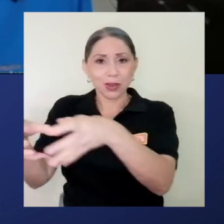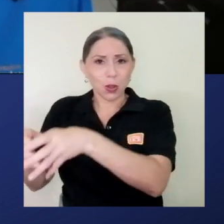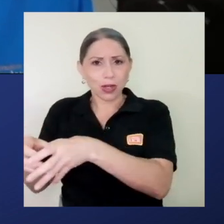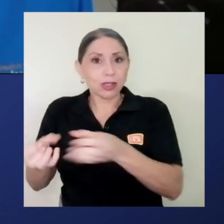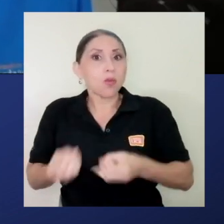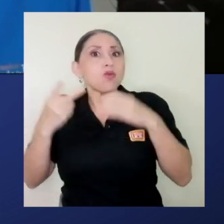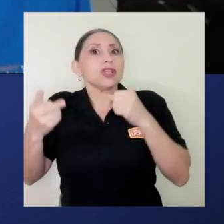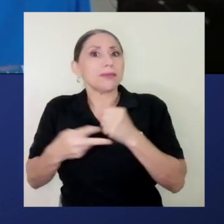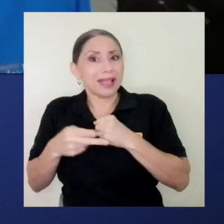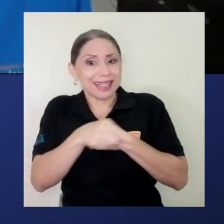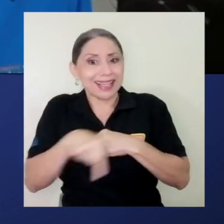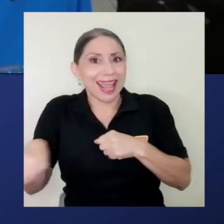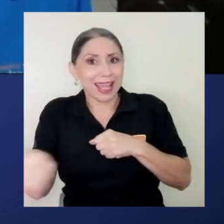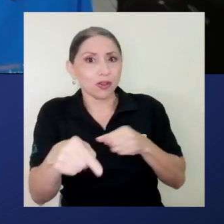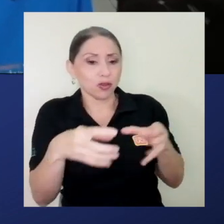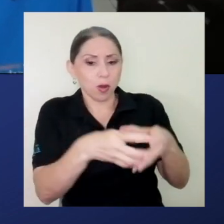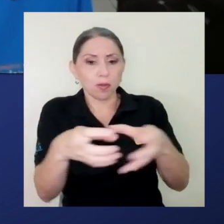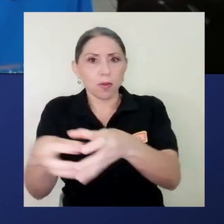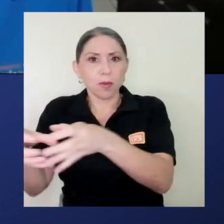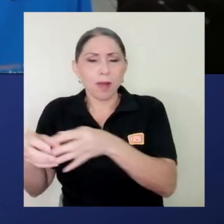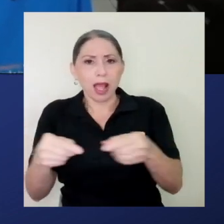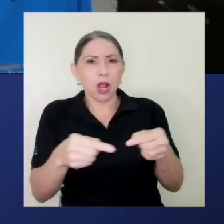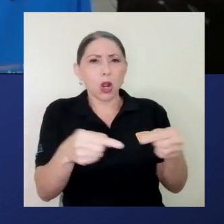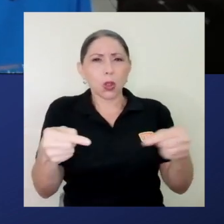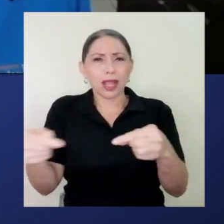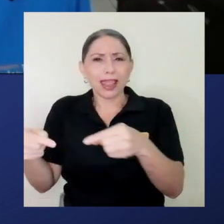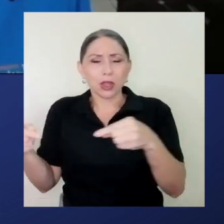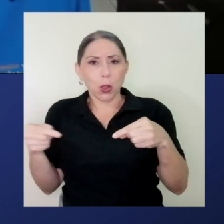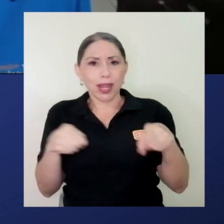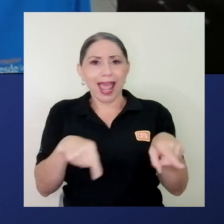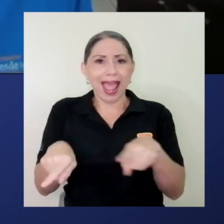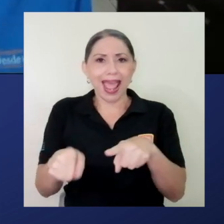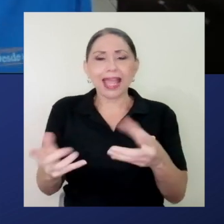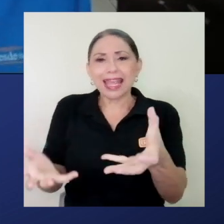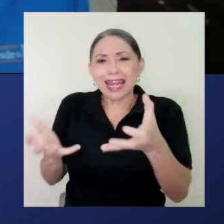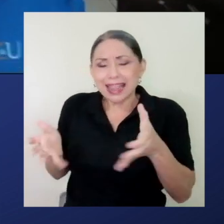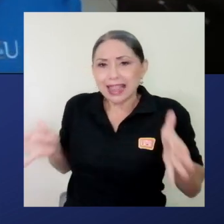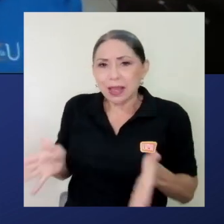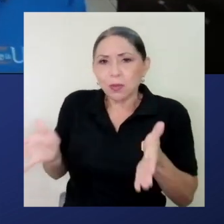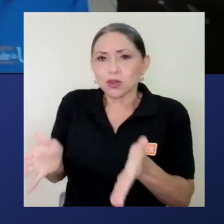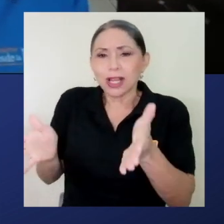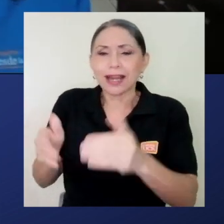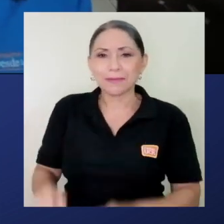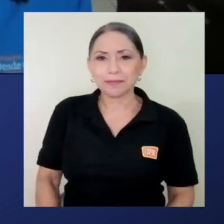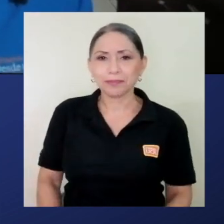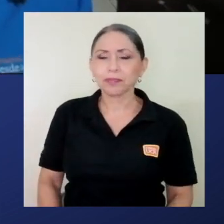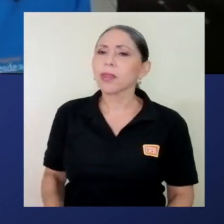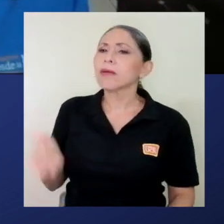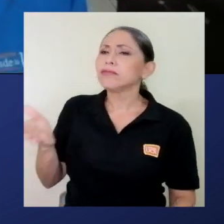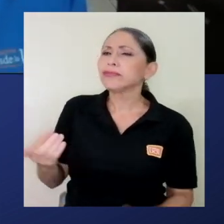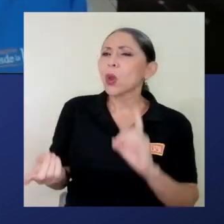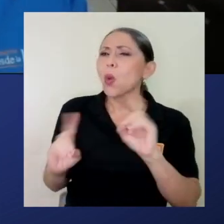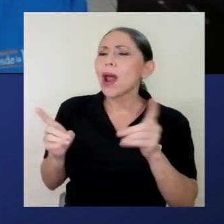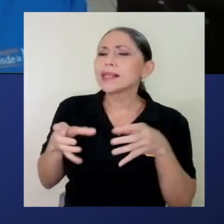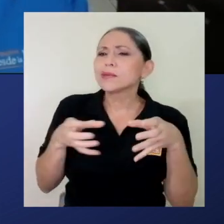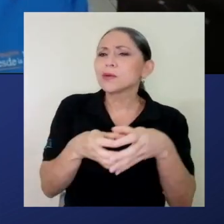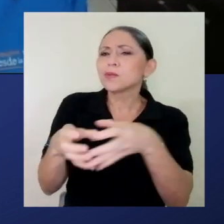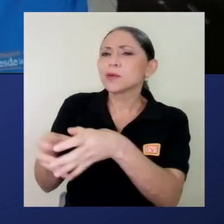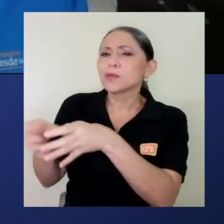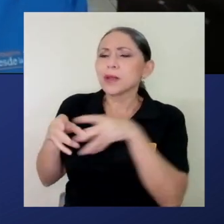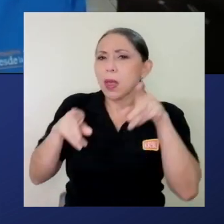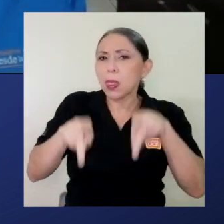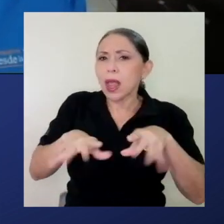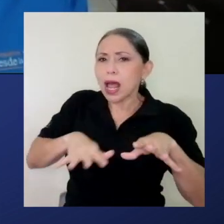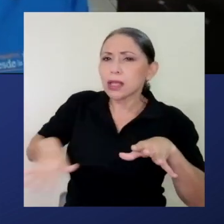sí, en la mayoría de los casos contradictoria entre sí, pretenden impulsar. Don Rodsay, al respecto, ¿qué sectores de la sociedad